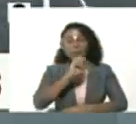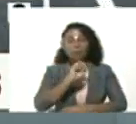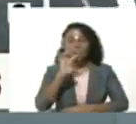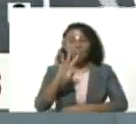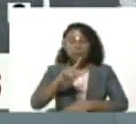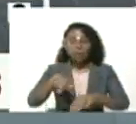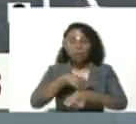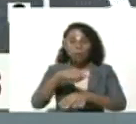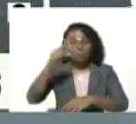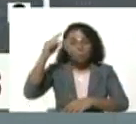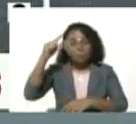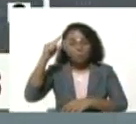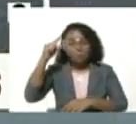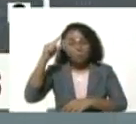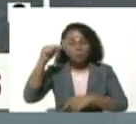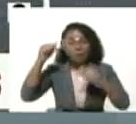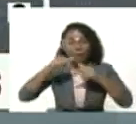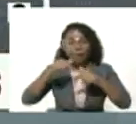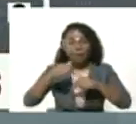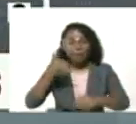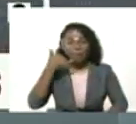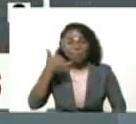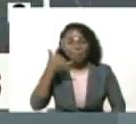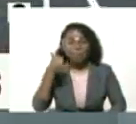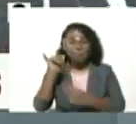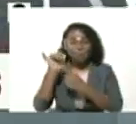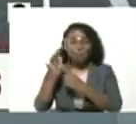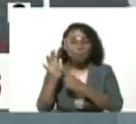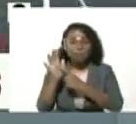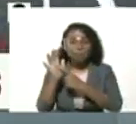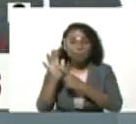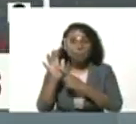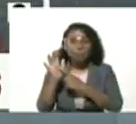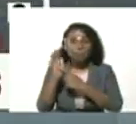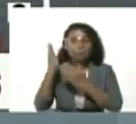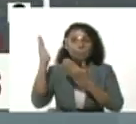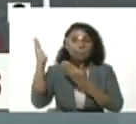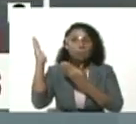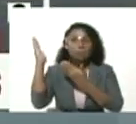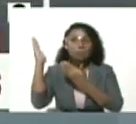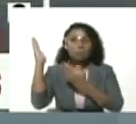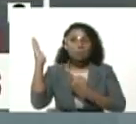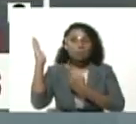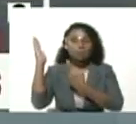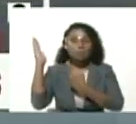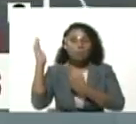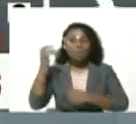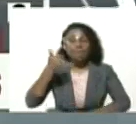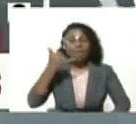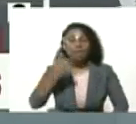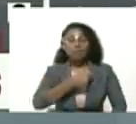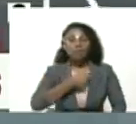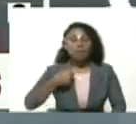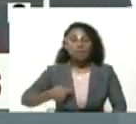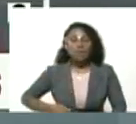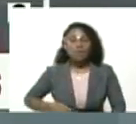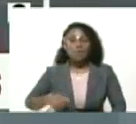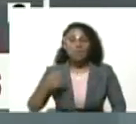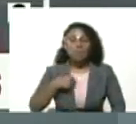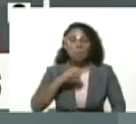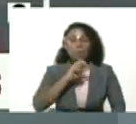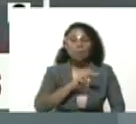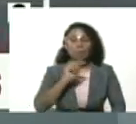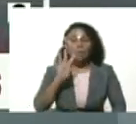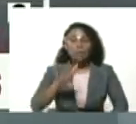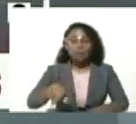horas del día en este teléfono, Huawei, teléfono chino. Estoy